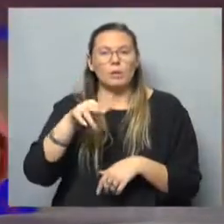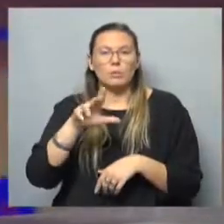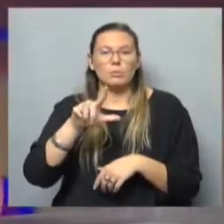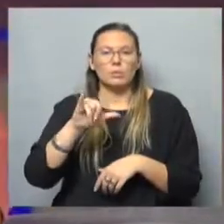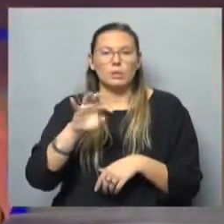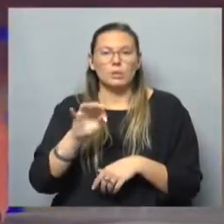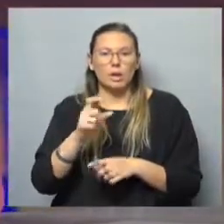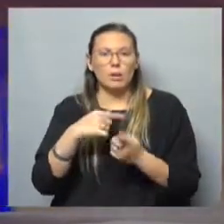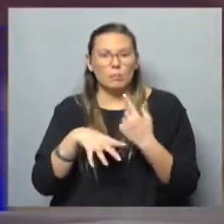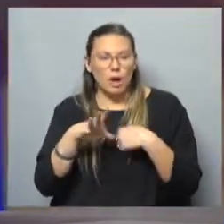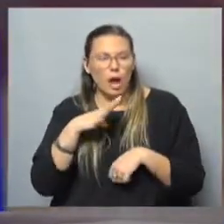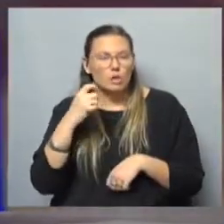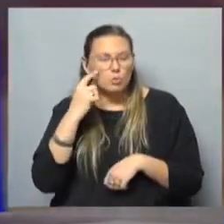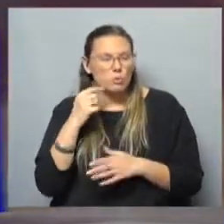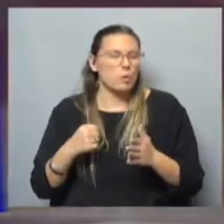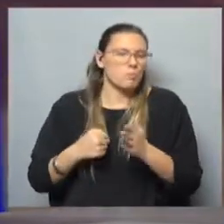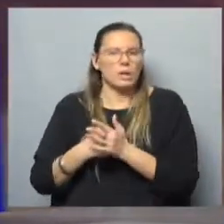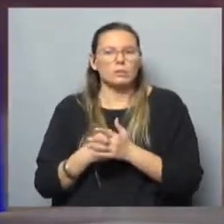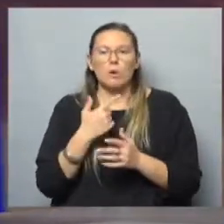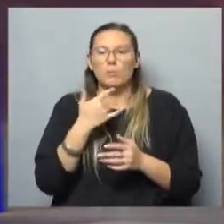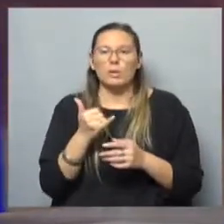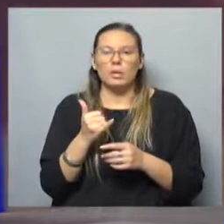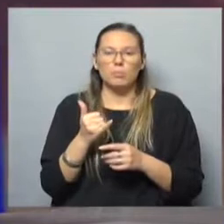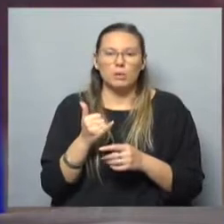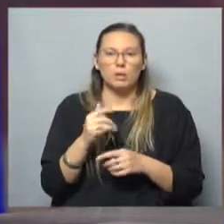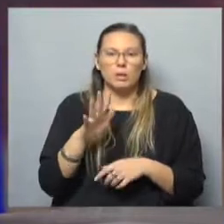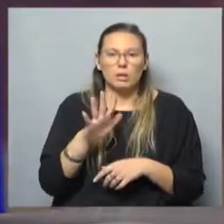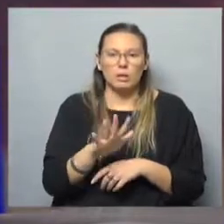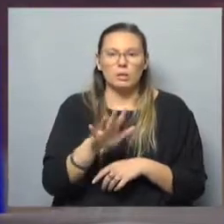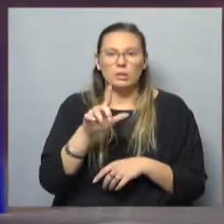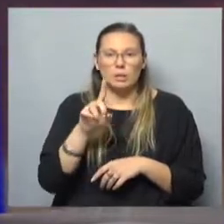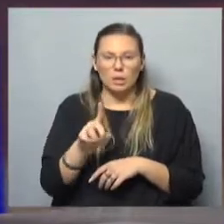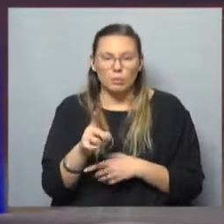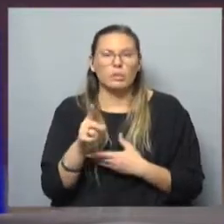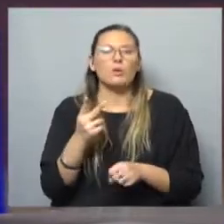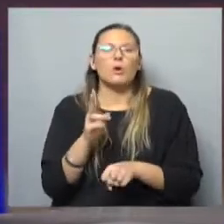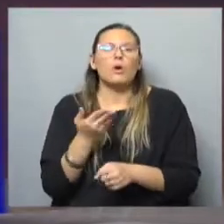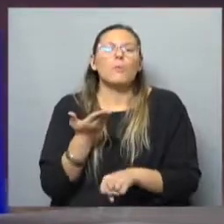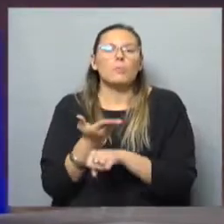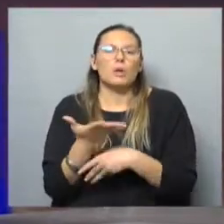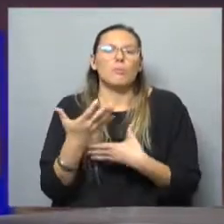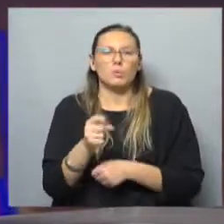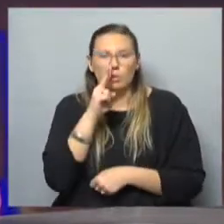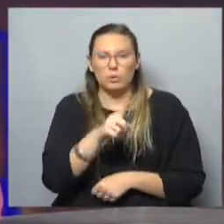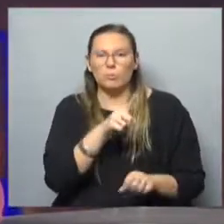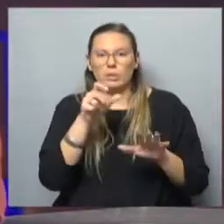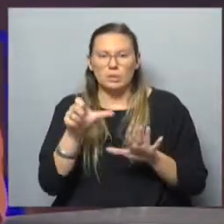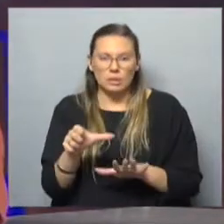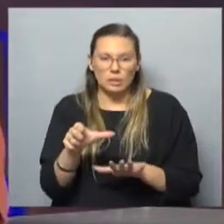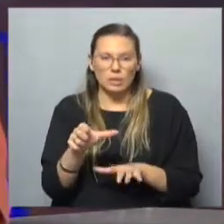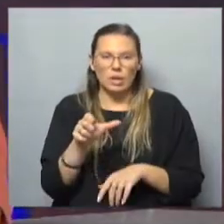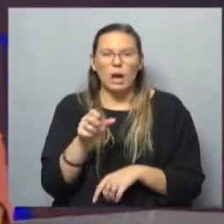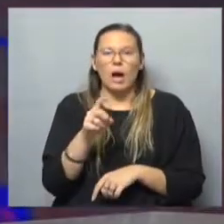hay cifras récord, o sea, un ejemplo, pasó de 51 recursos de amparo en 2016 a 1.024